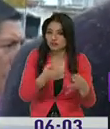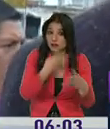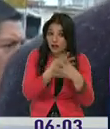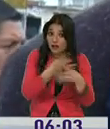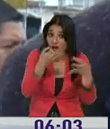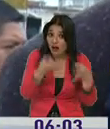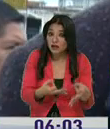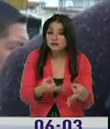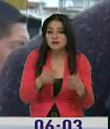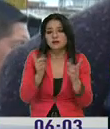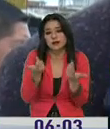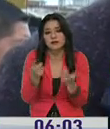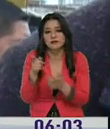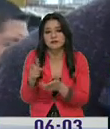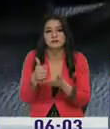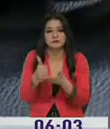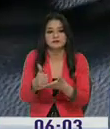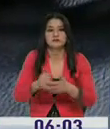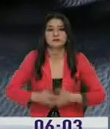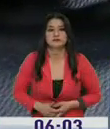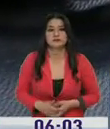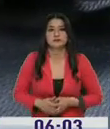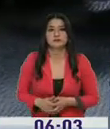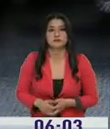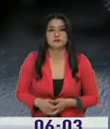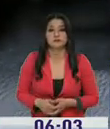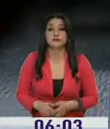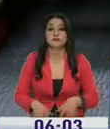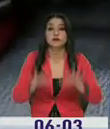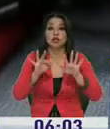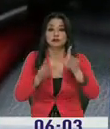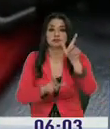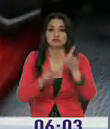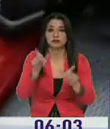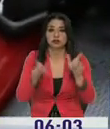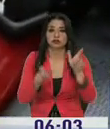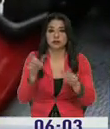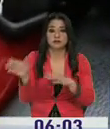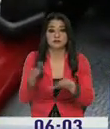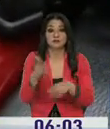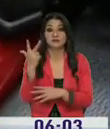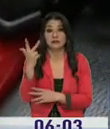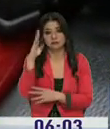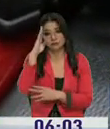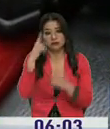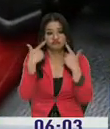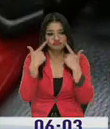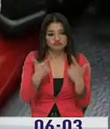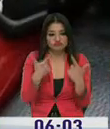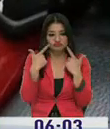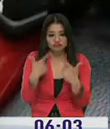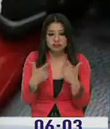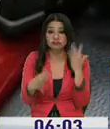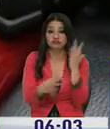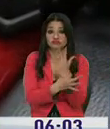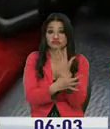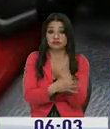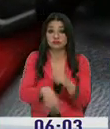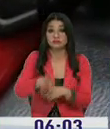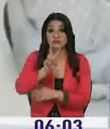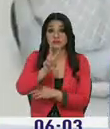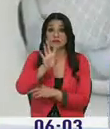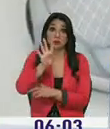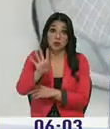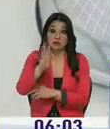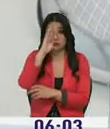en el centro para la privación de la libertad por el momento son ocho personas custodiadas por tres policías cada uno con el dispositivo los 24 servidores